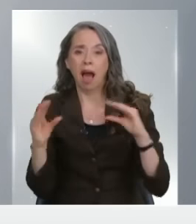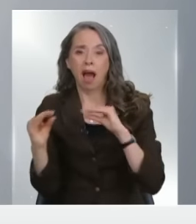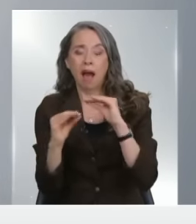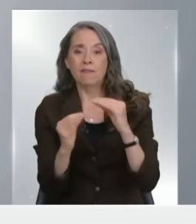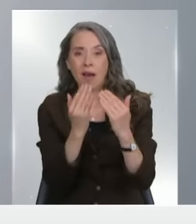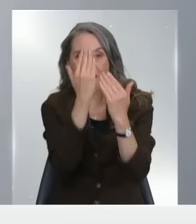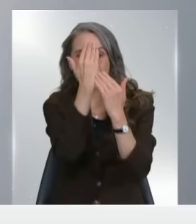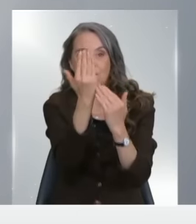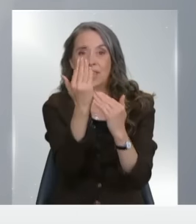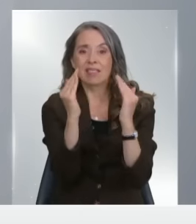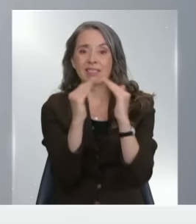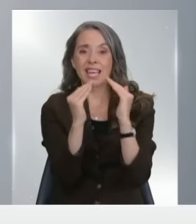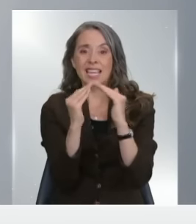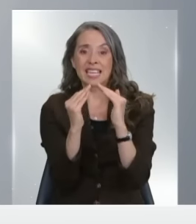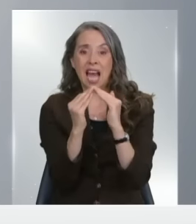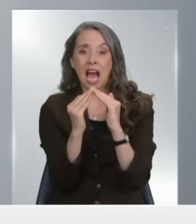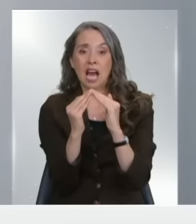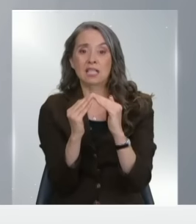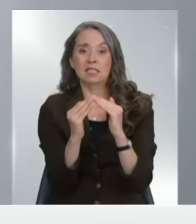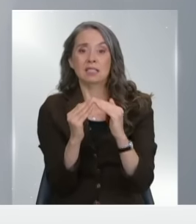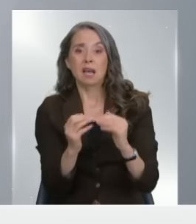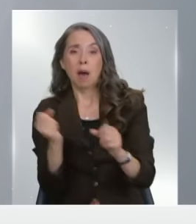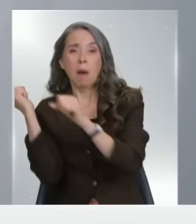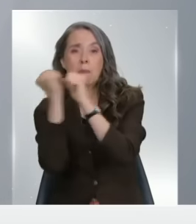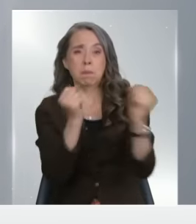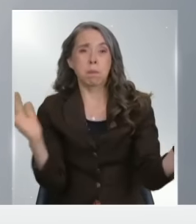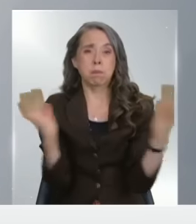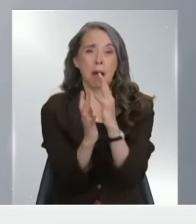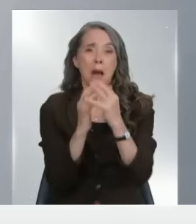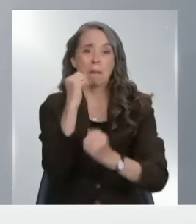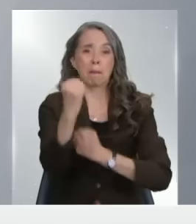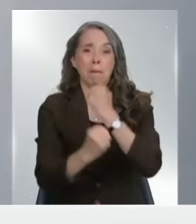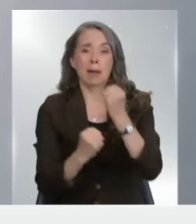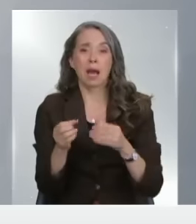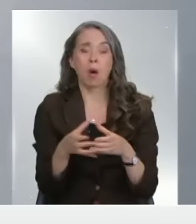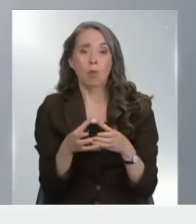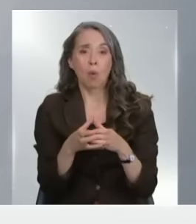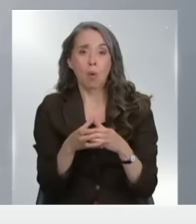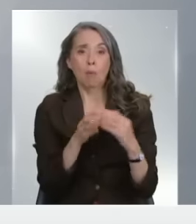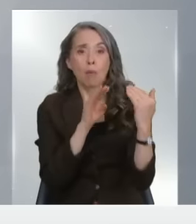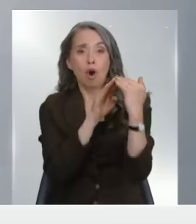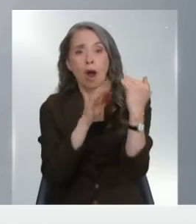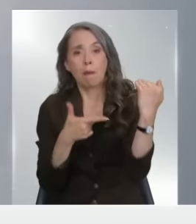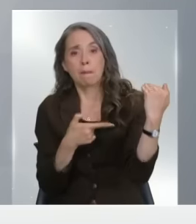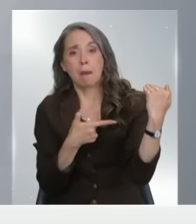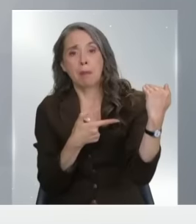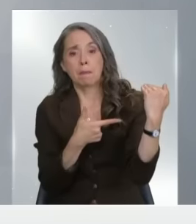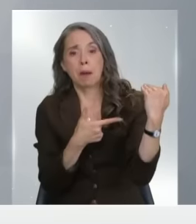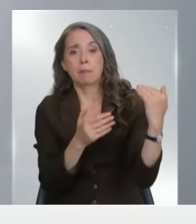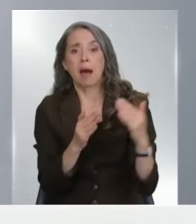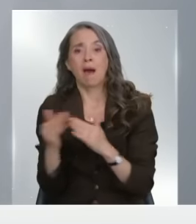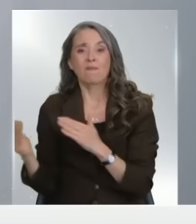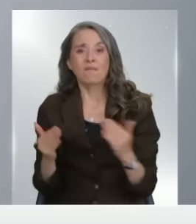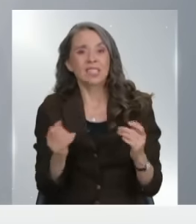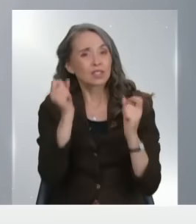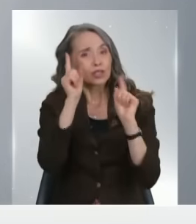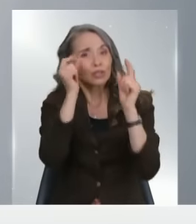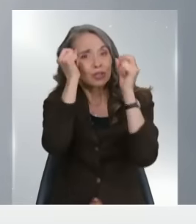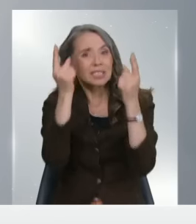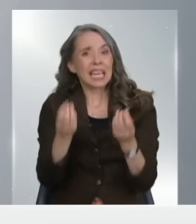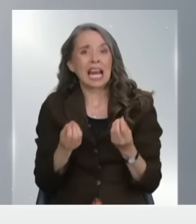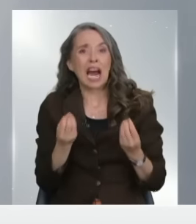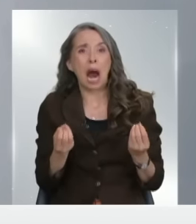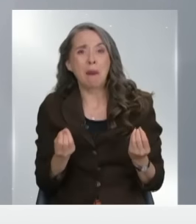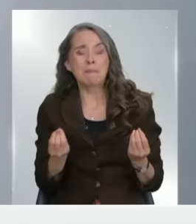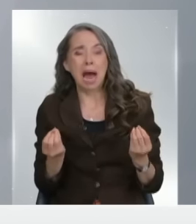Justo frente a sus casas se armó una batalla campal. Un grupo disparando contra una casa, los vecinos no entendían lo que